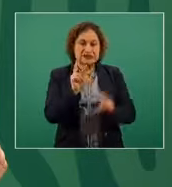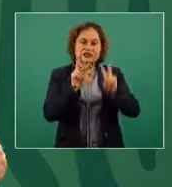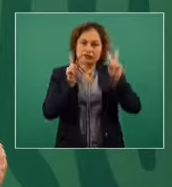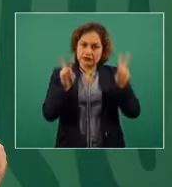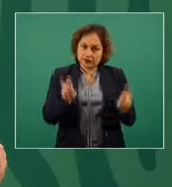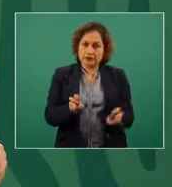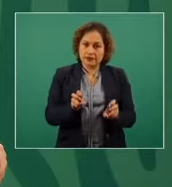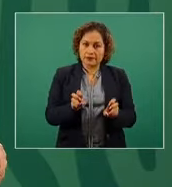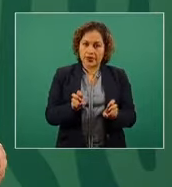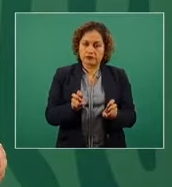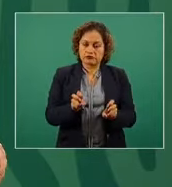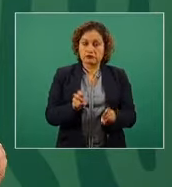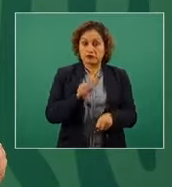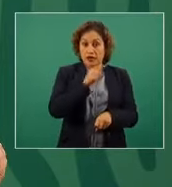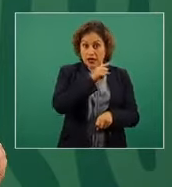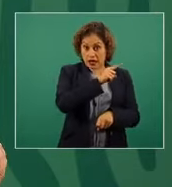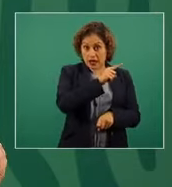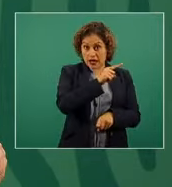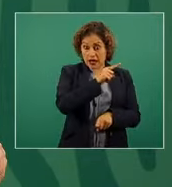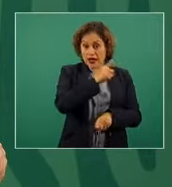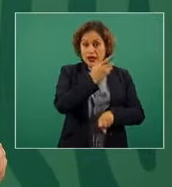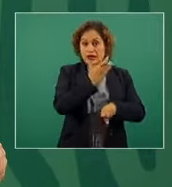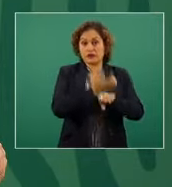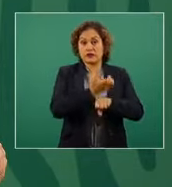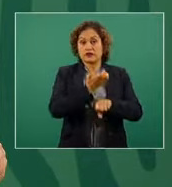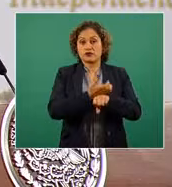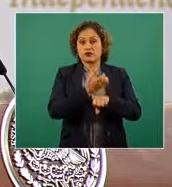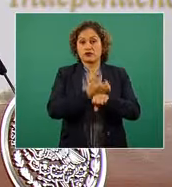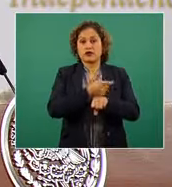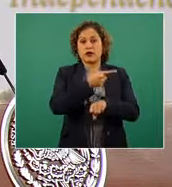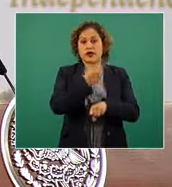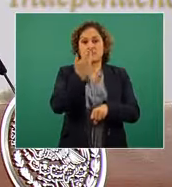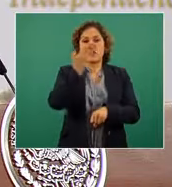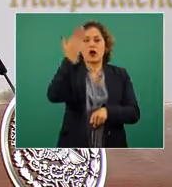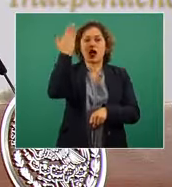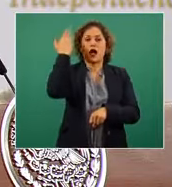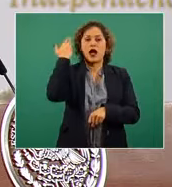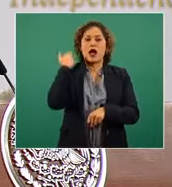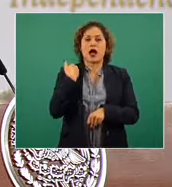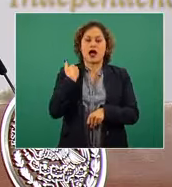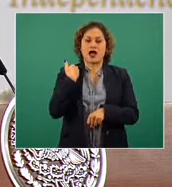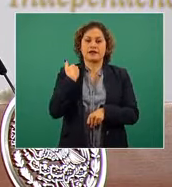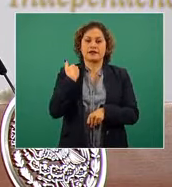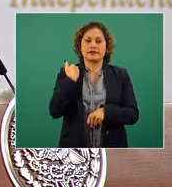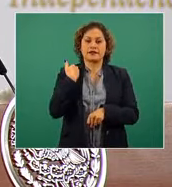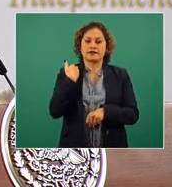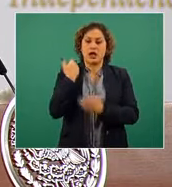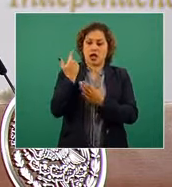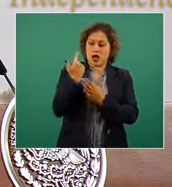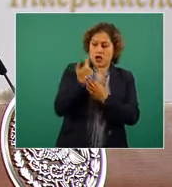ellos tenían el primer lugar mundial en obesidad